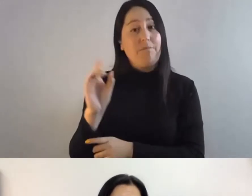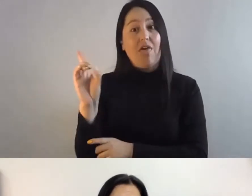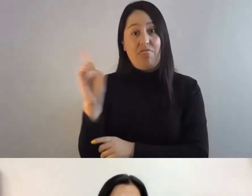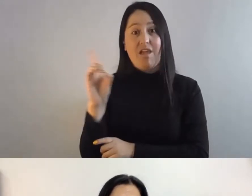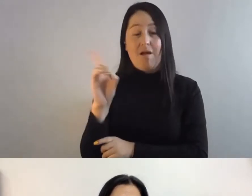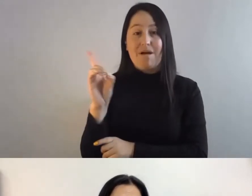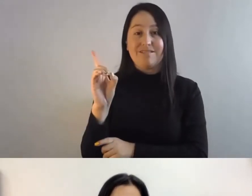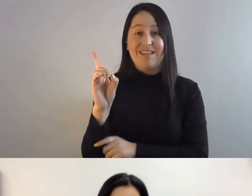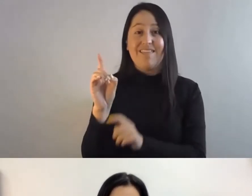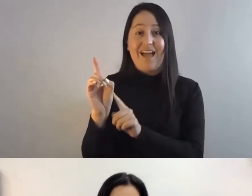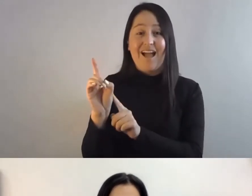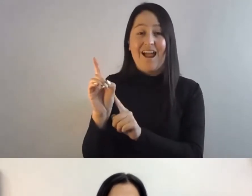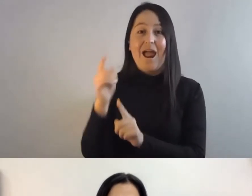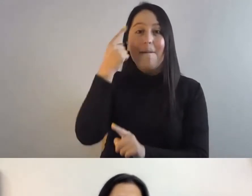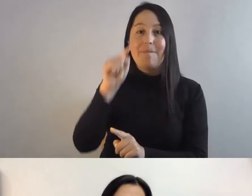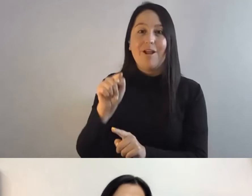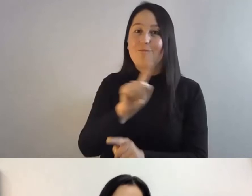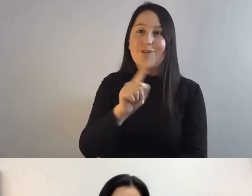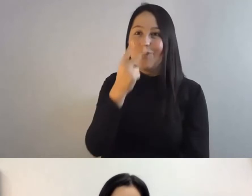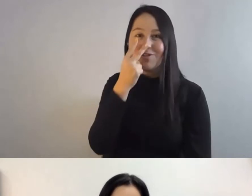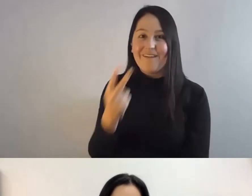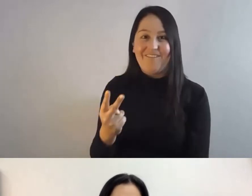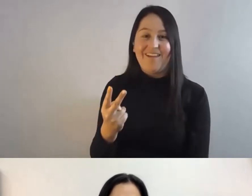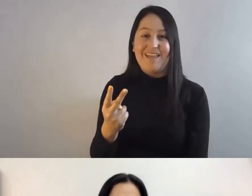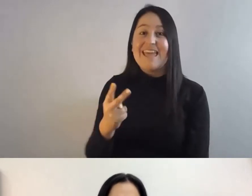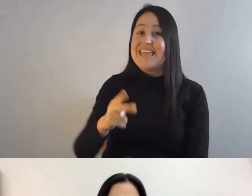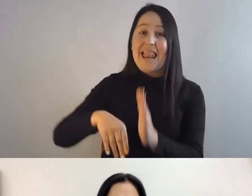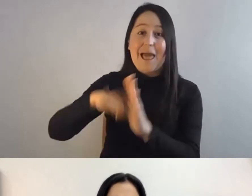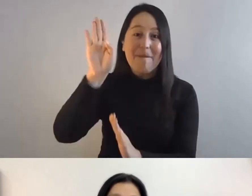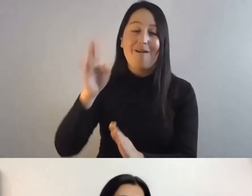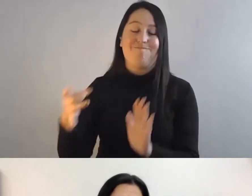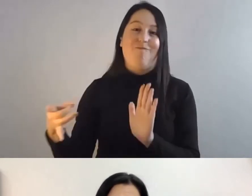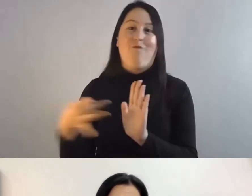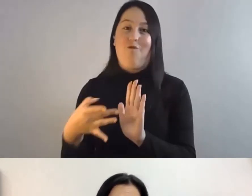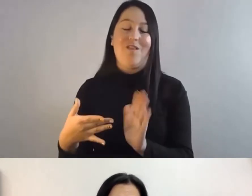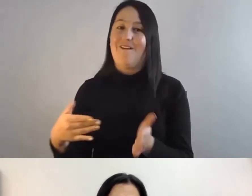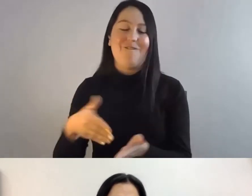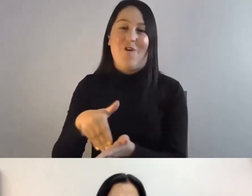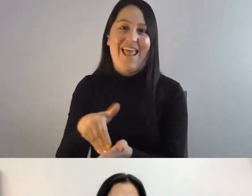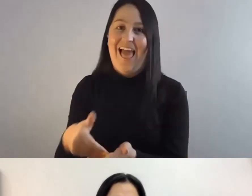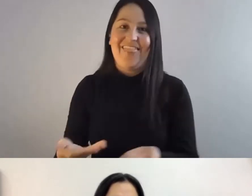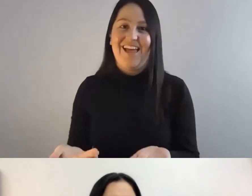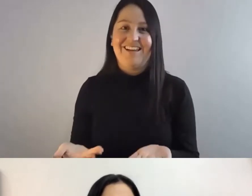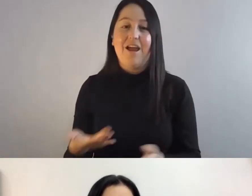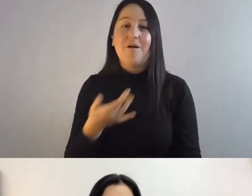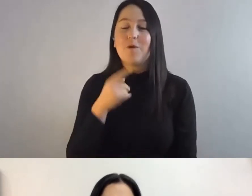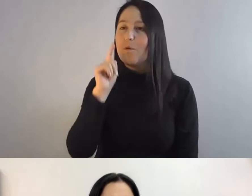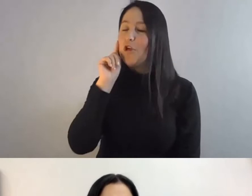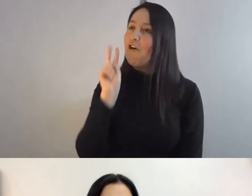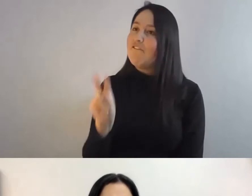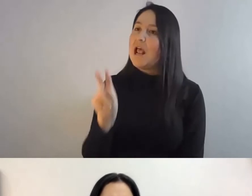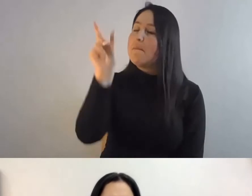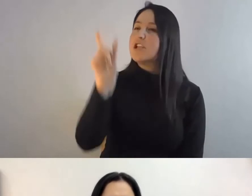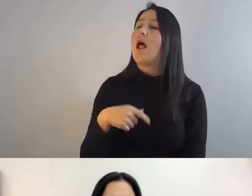que es la menos visible pero, y es la más vulnerada. Porque uno hasta que no ve a la persona y le habla